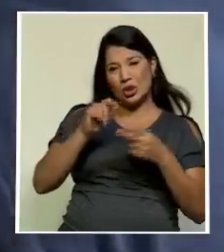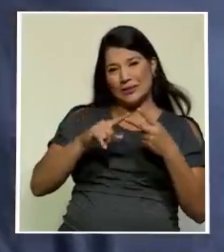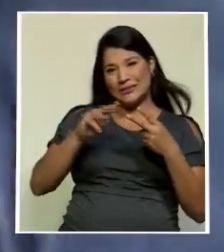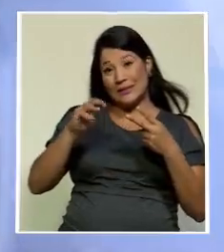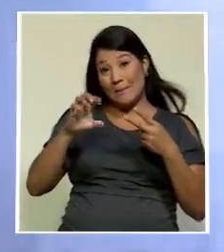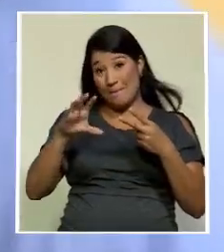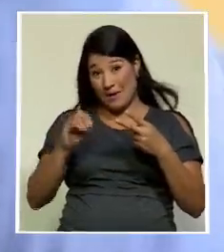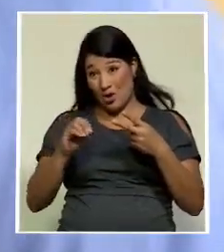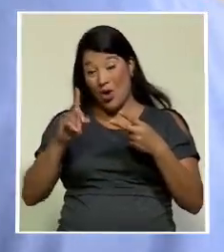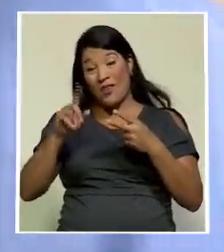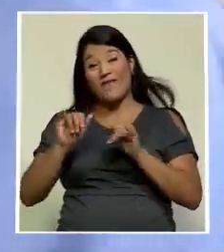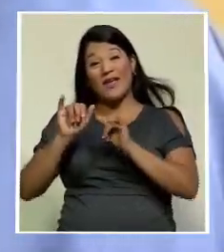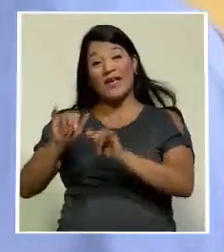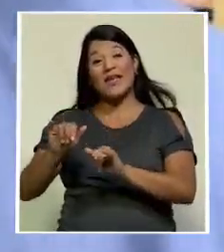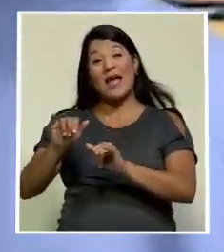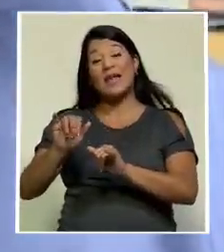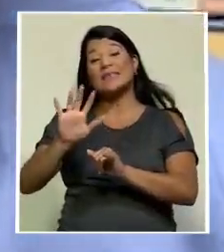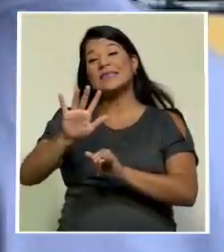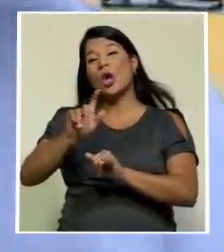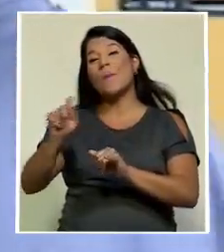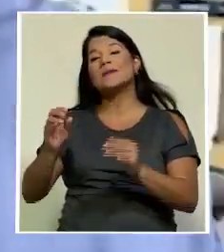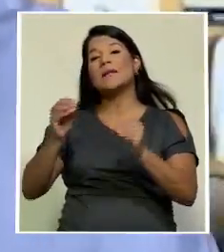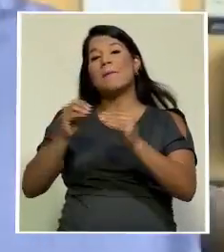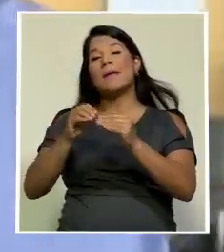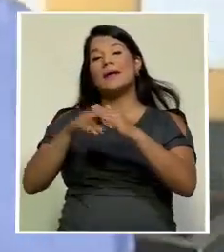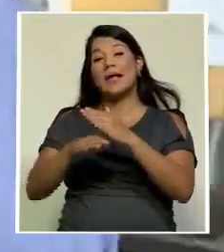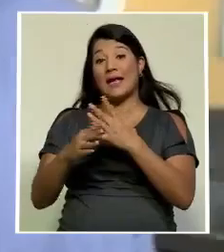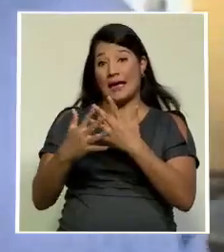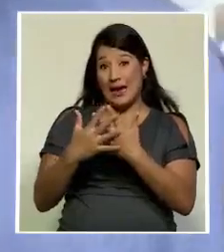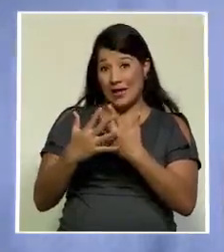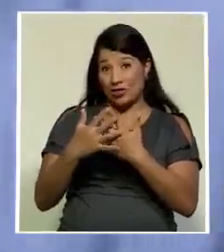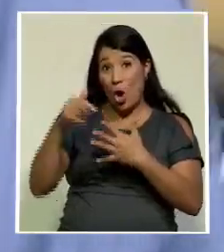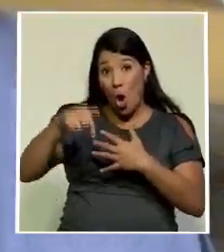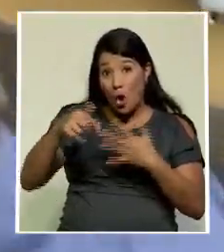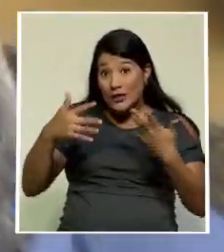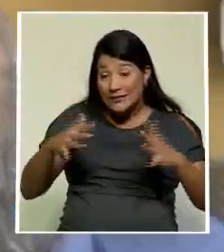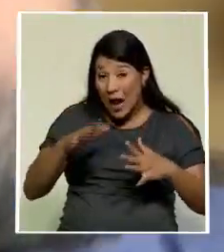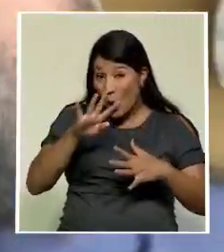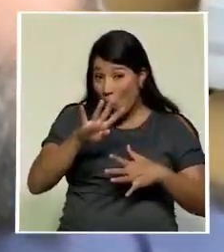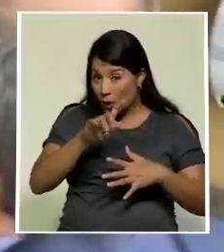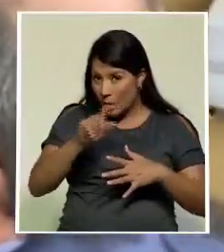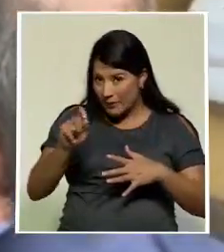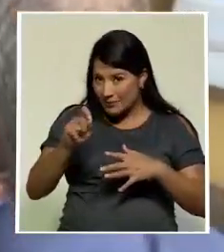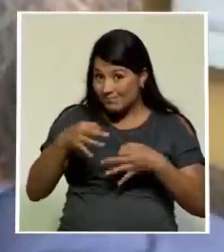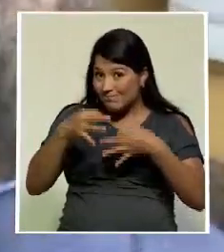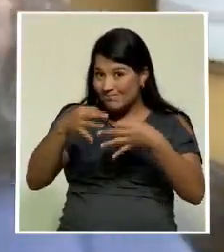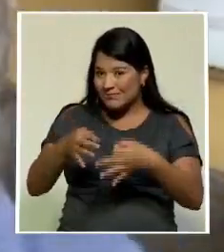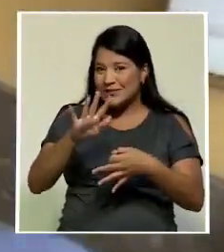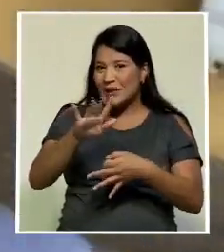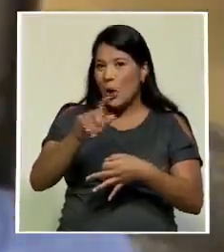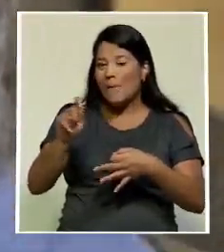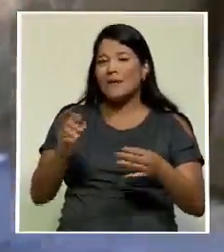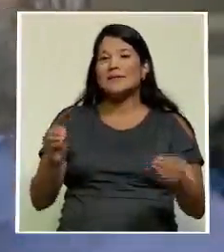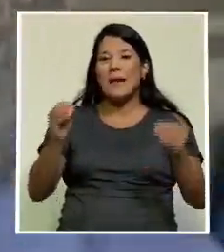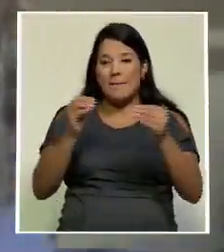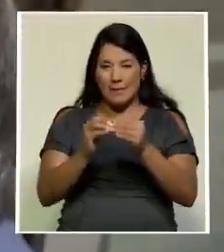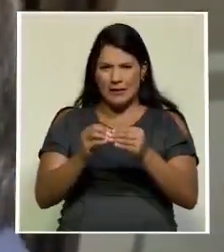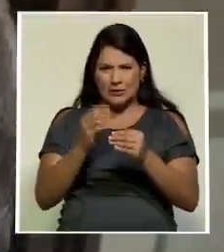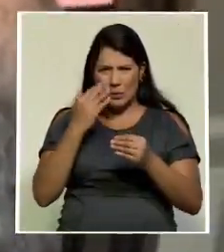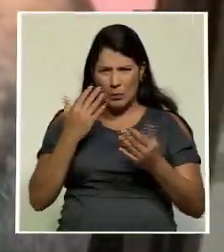detención y por eso el Juzgado Penal de Hacienda y de la Función Pública notificó sobre la ampliación de estas medidas. La ampliación de la medida cautelar se